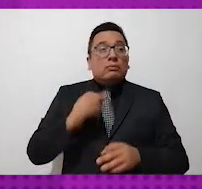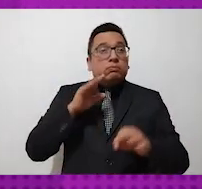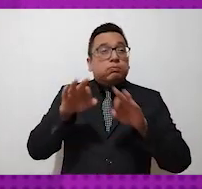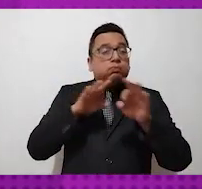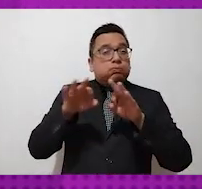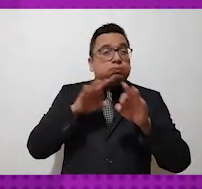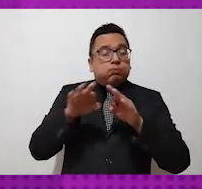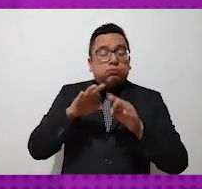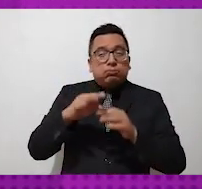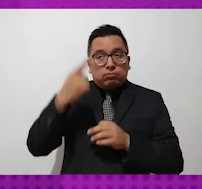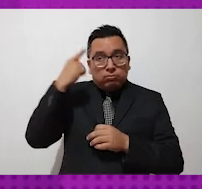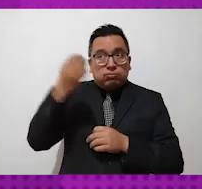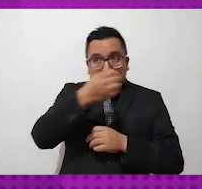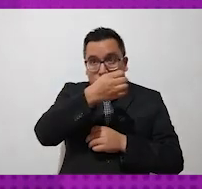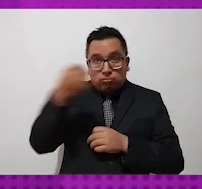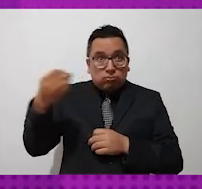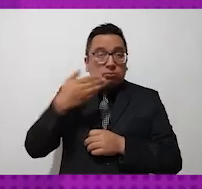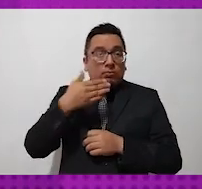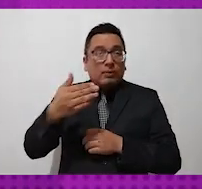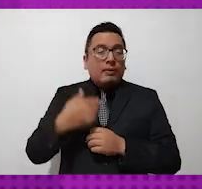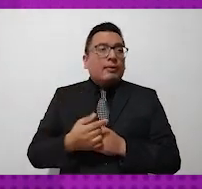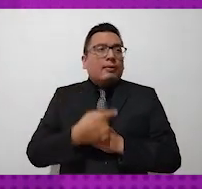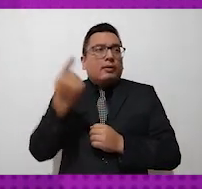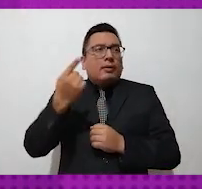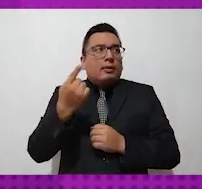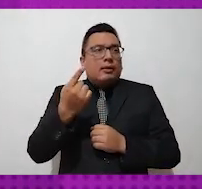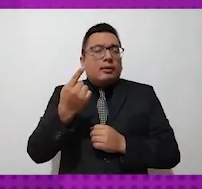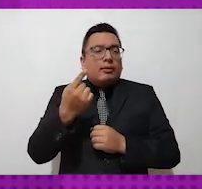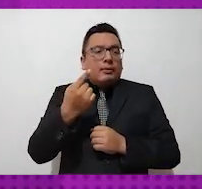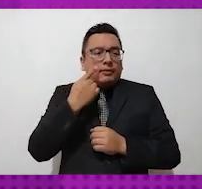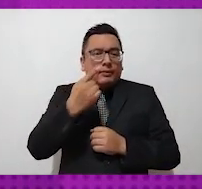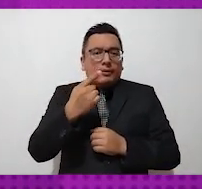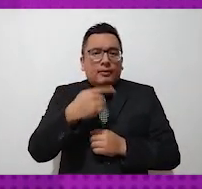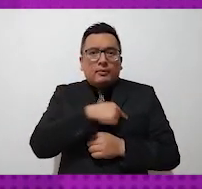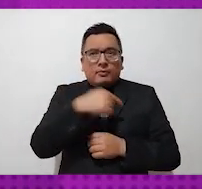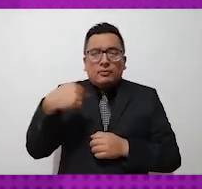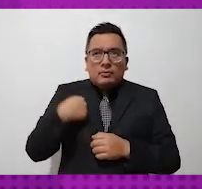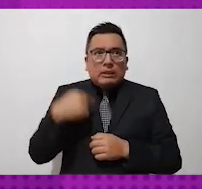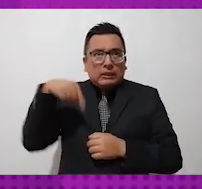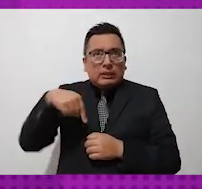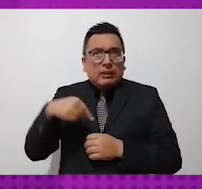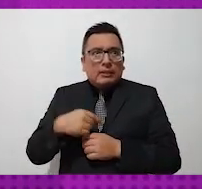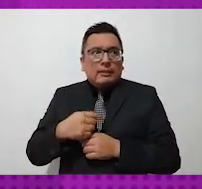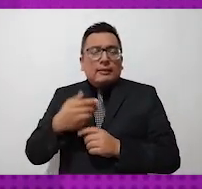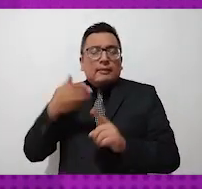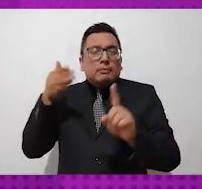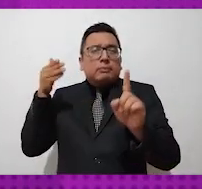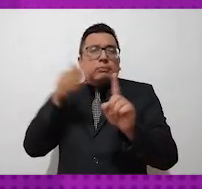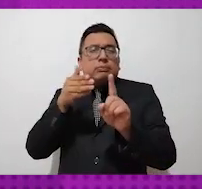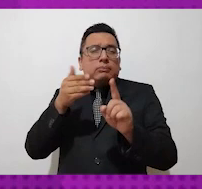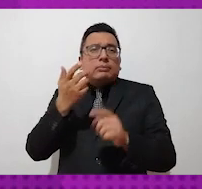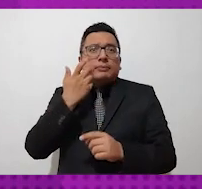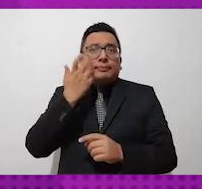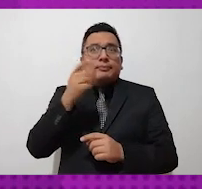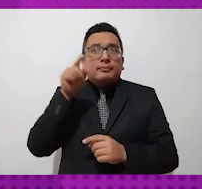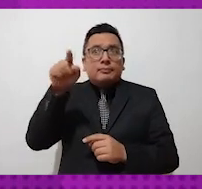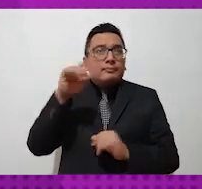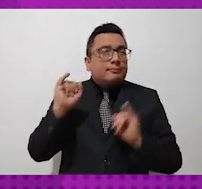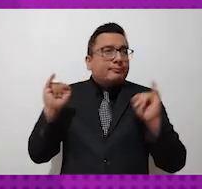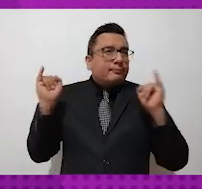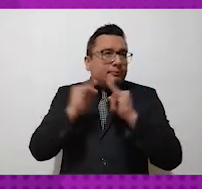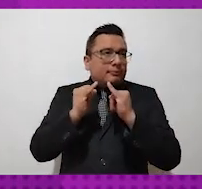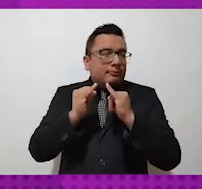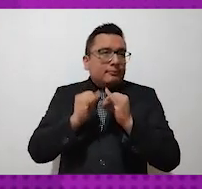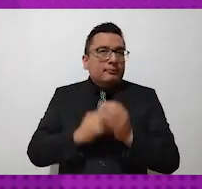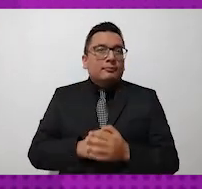trabajo de manera adecuada, porque realmente el fin de la Contraloría es que el instituto pues se